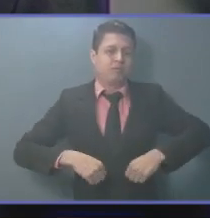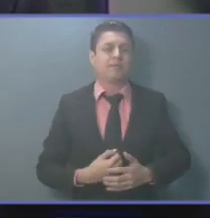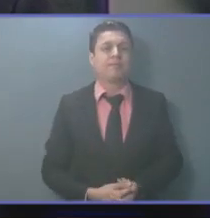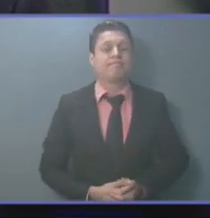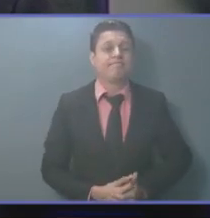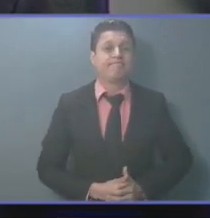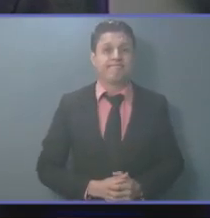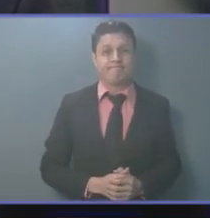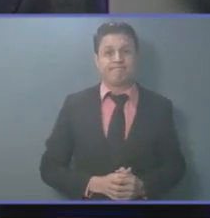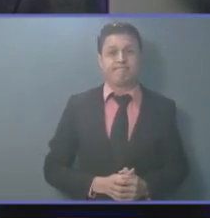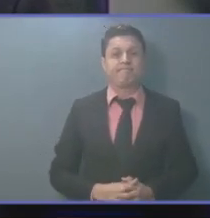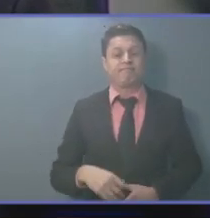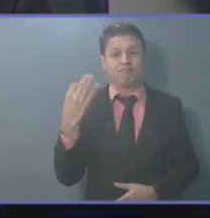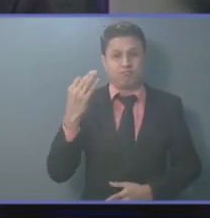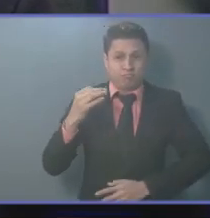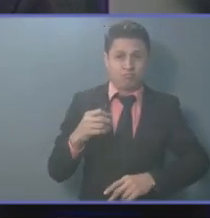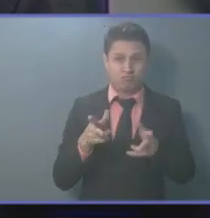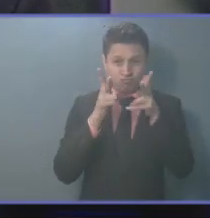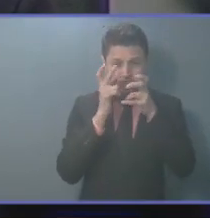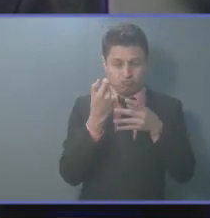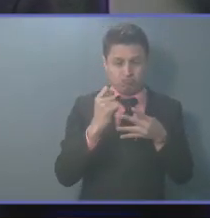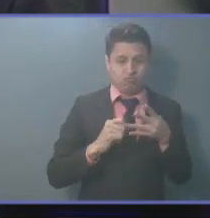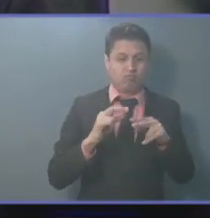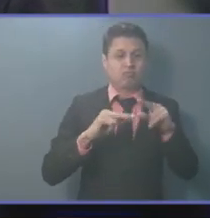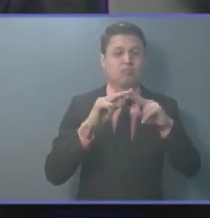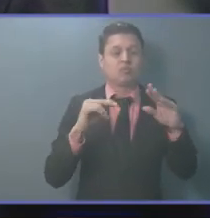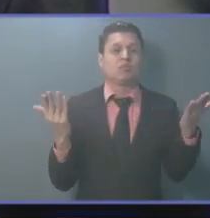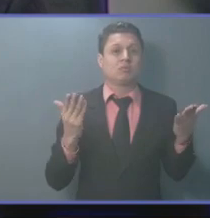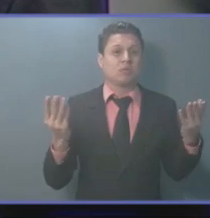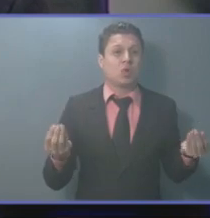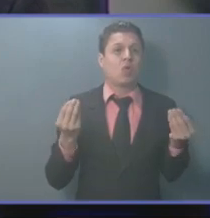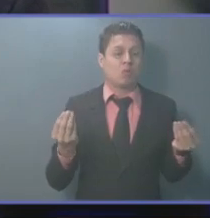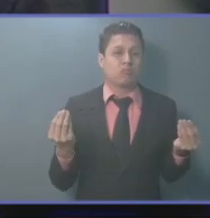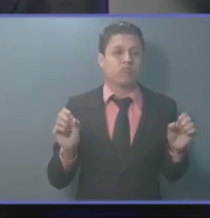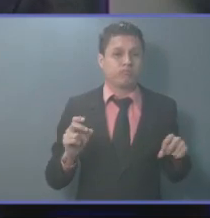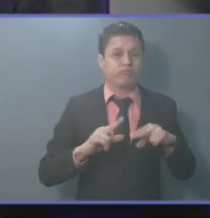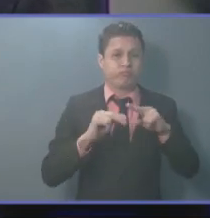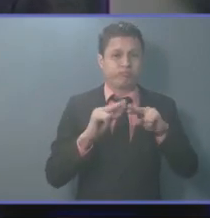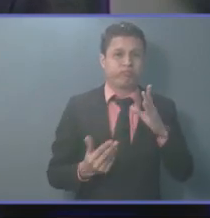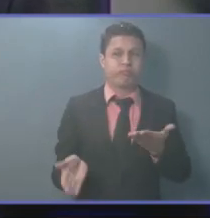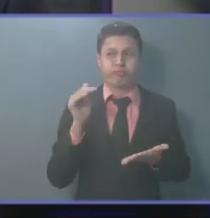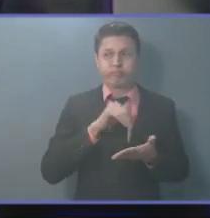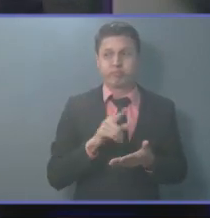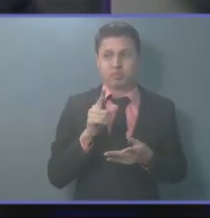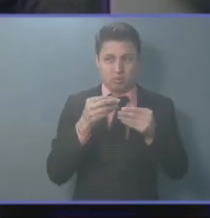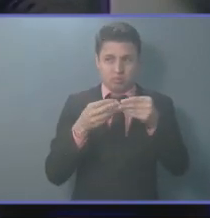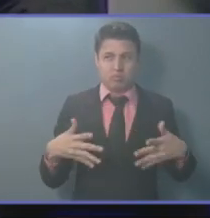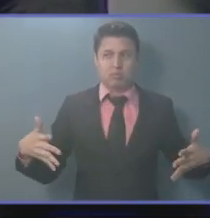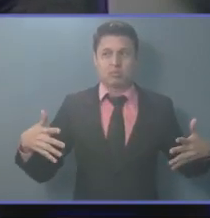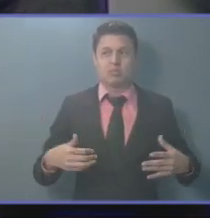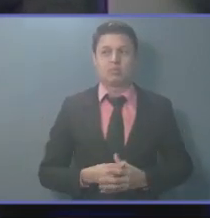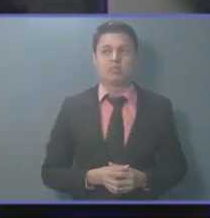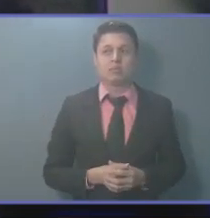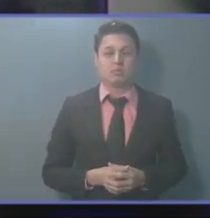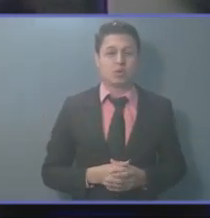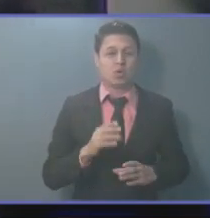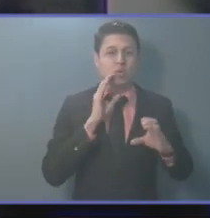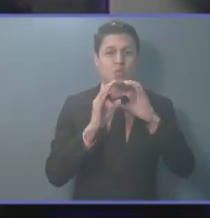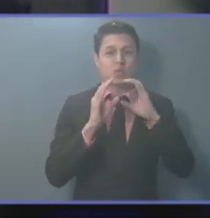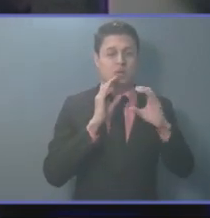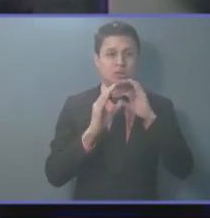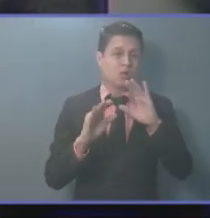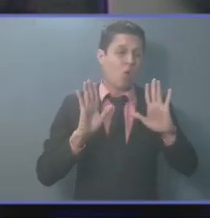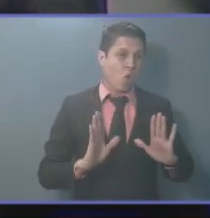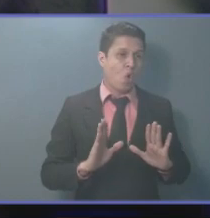dañados y hay que hacer una evaluación de daños para ver cómo se reconstruyen esos puentes y no perder las vías de comunicación de